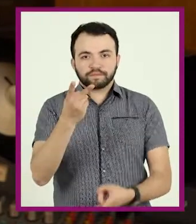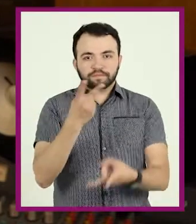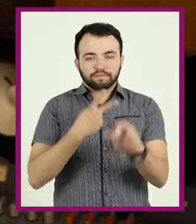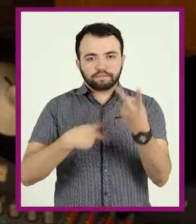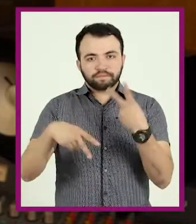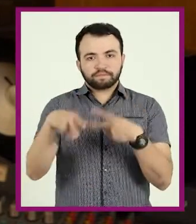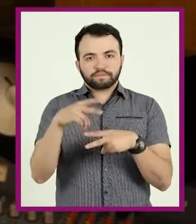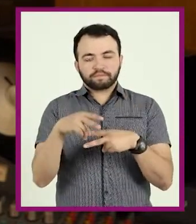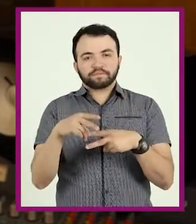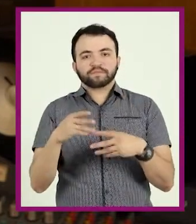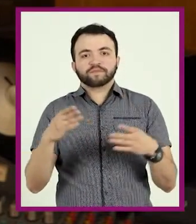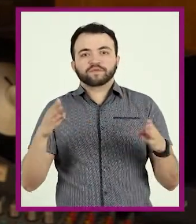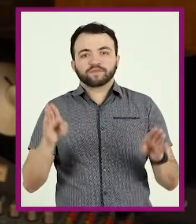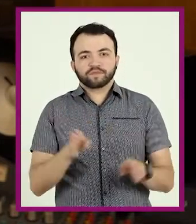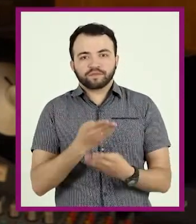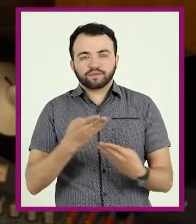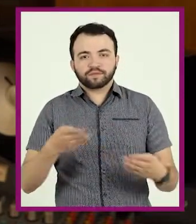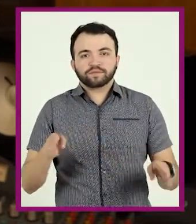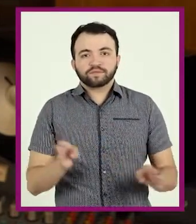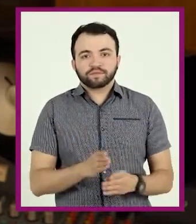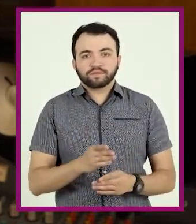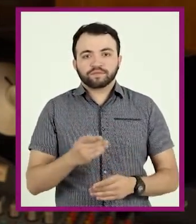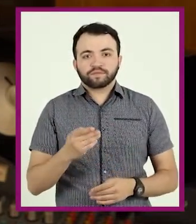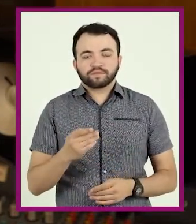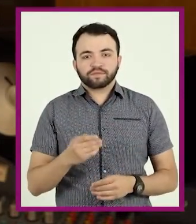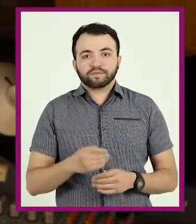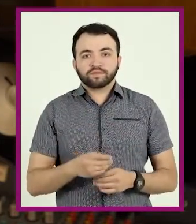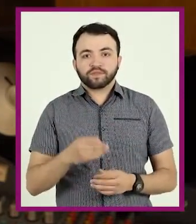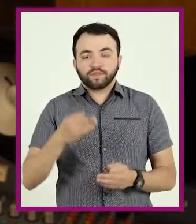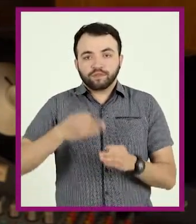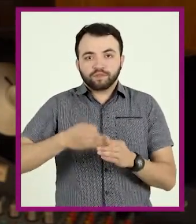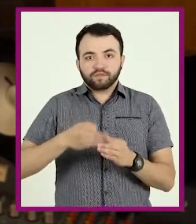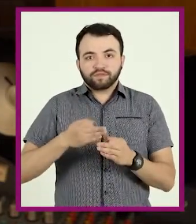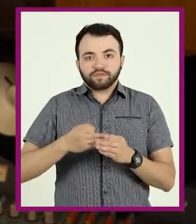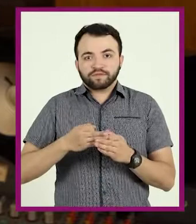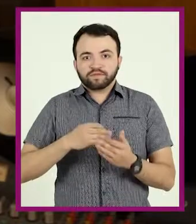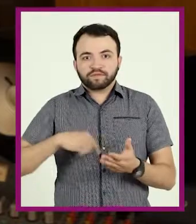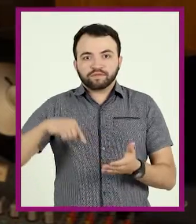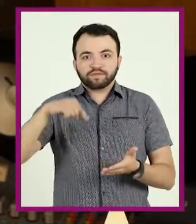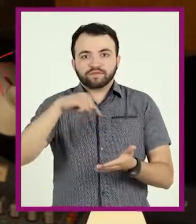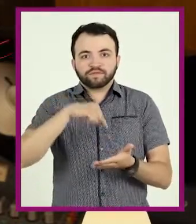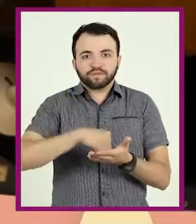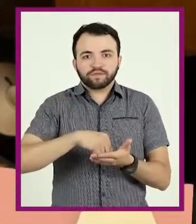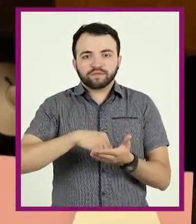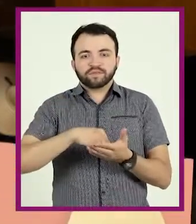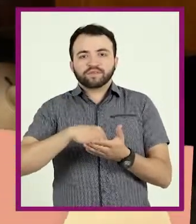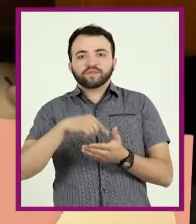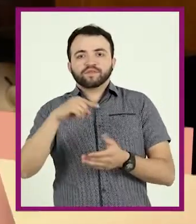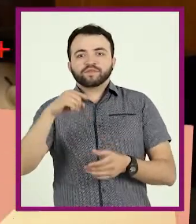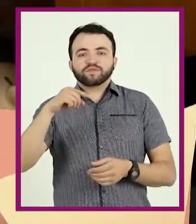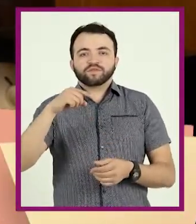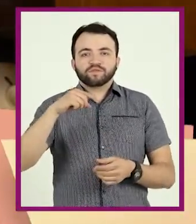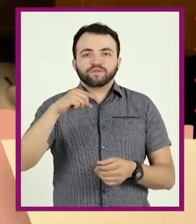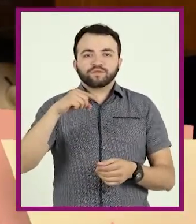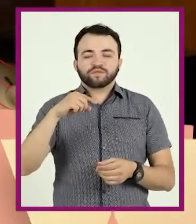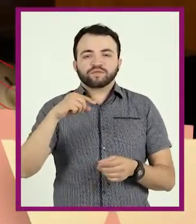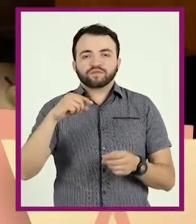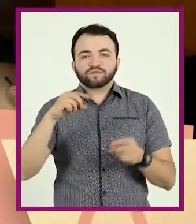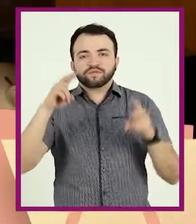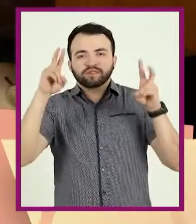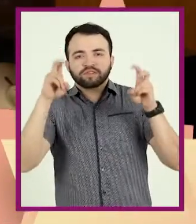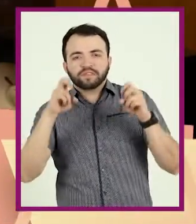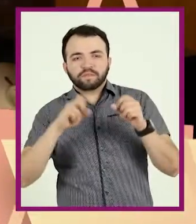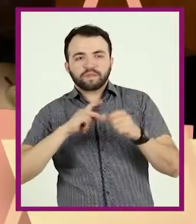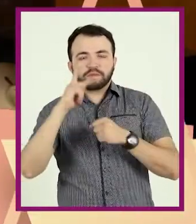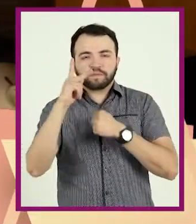¿qué tal? Bienvenidos a Etnomúsica, yo soy Bruno Bartra y hoy nos vamos a adentrar en un territorio que ya no existe, la ex Yugoslavia y su música.